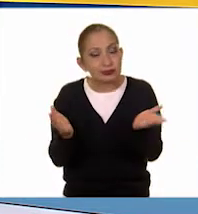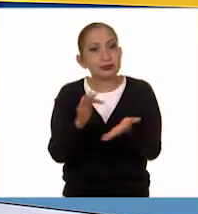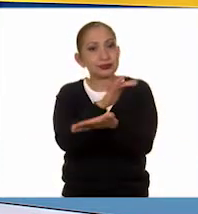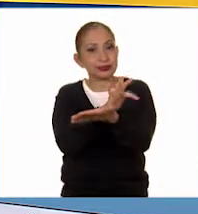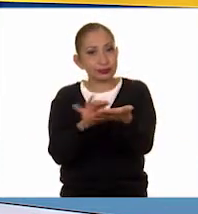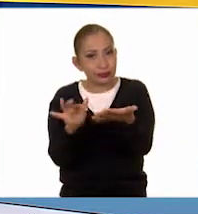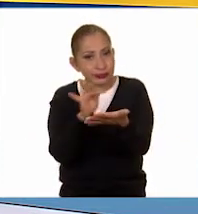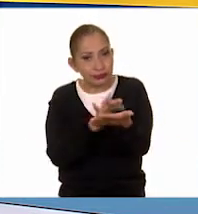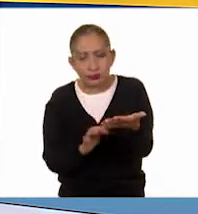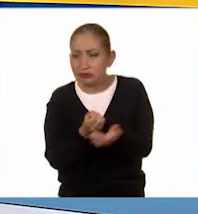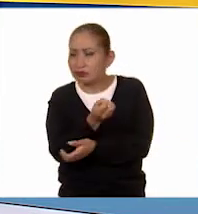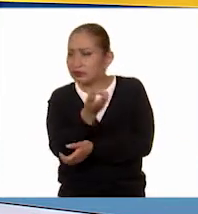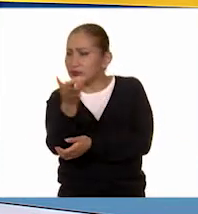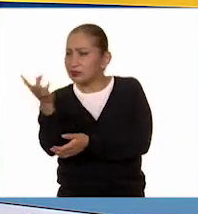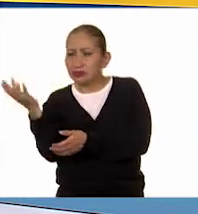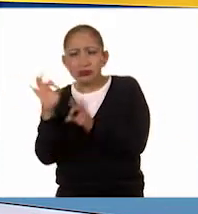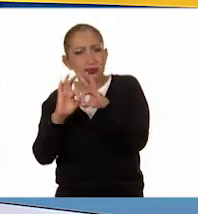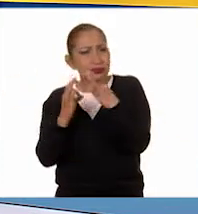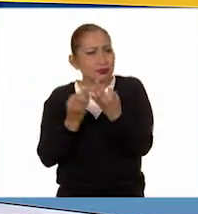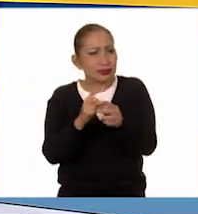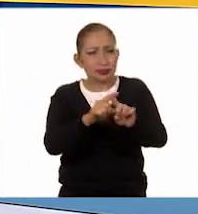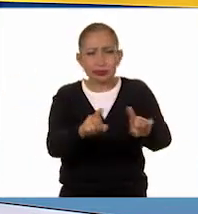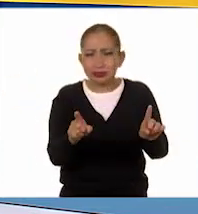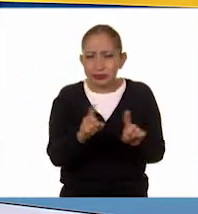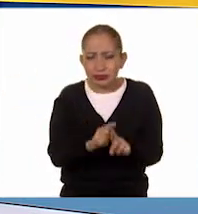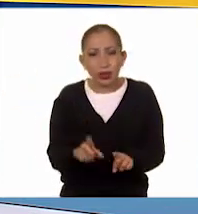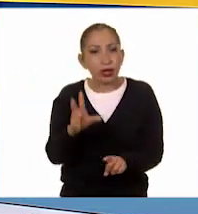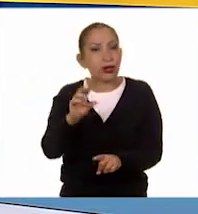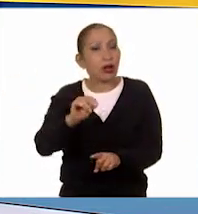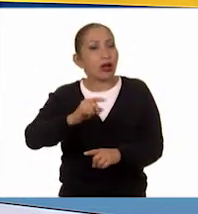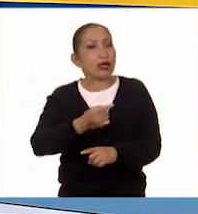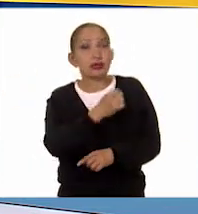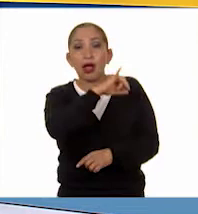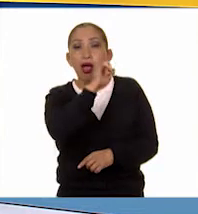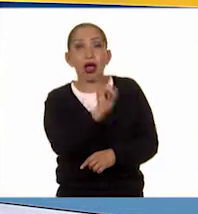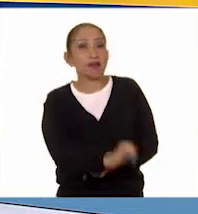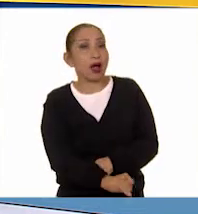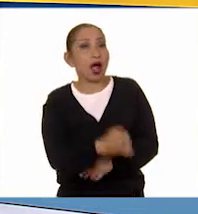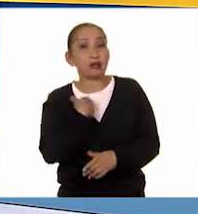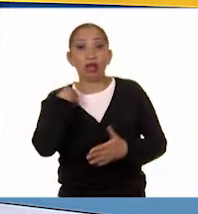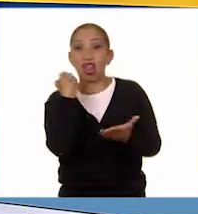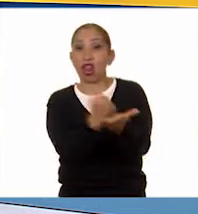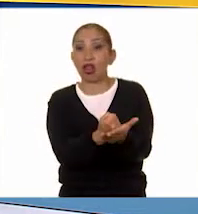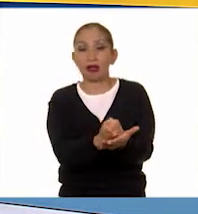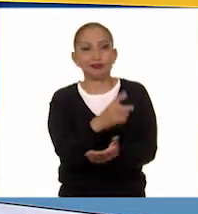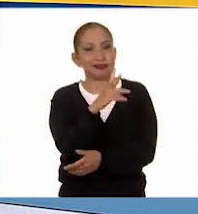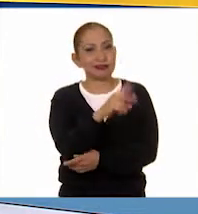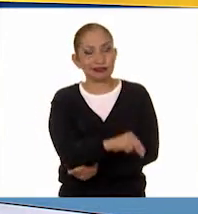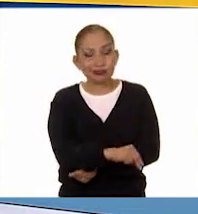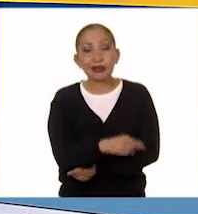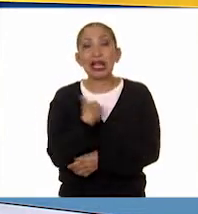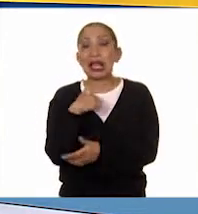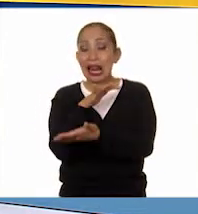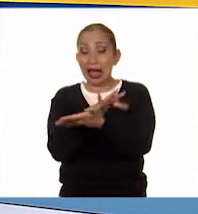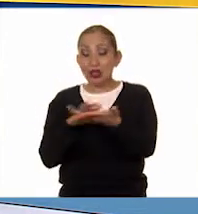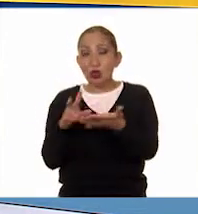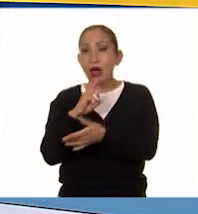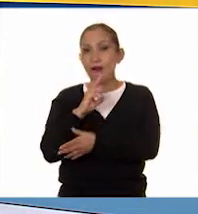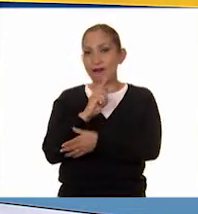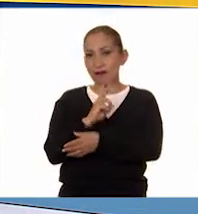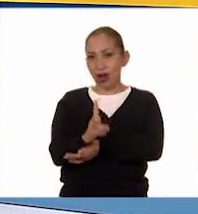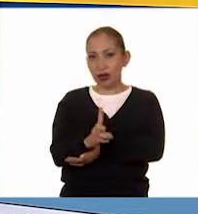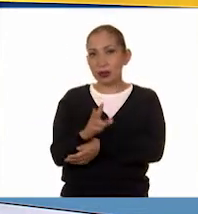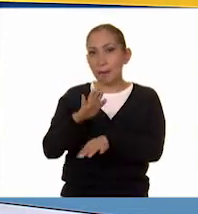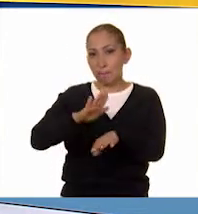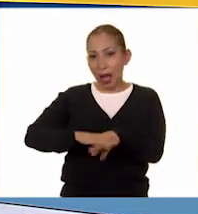lectura en cualquiera de sus modalidades no puede ser nunca producto de una imposición, y la lectura en voz alta